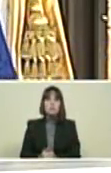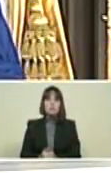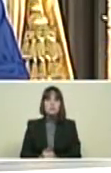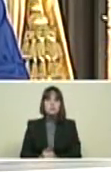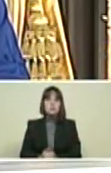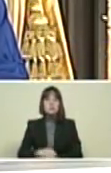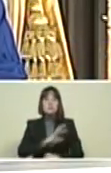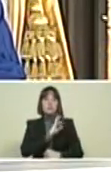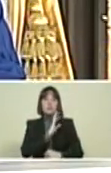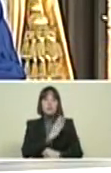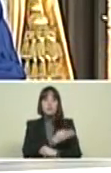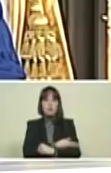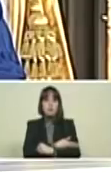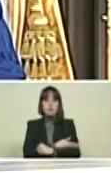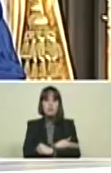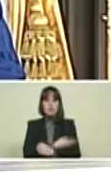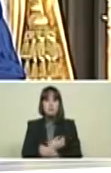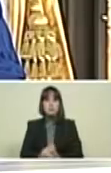fortalecer